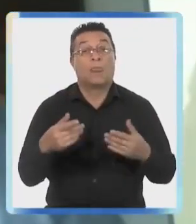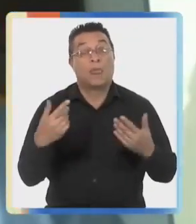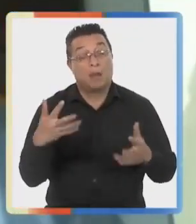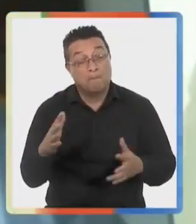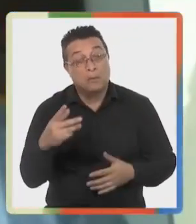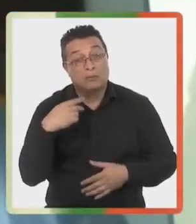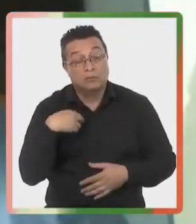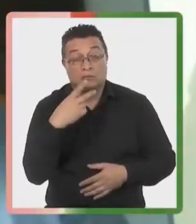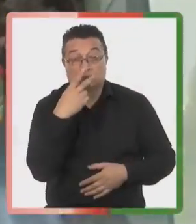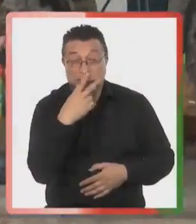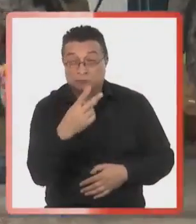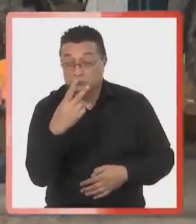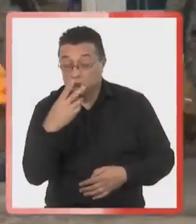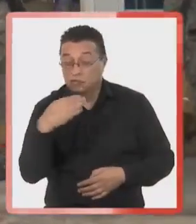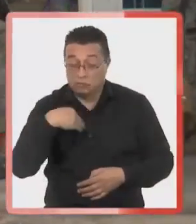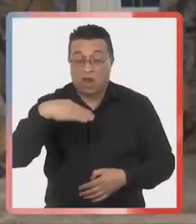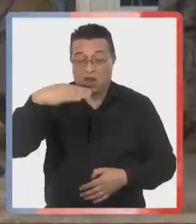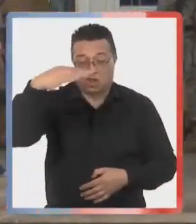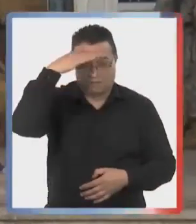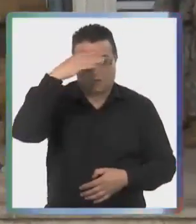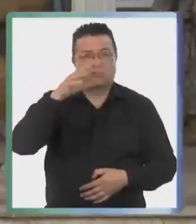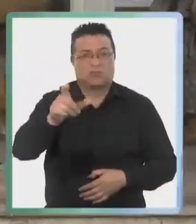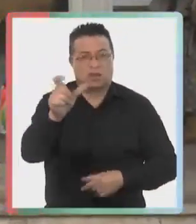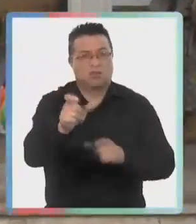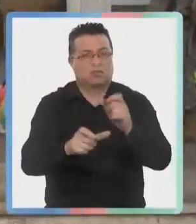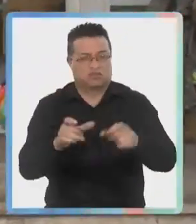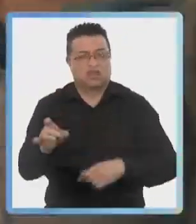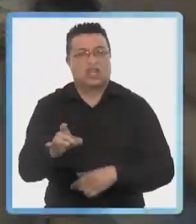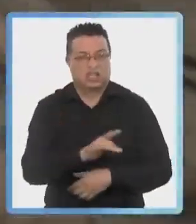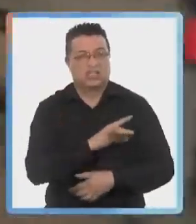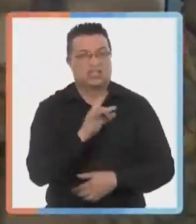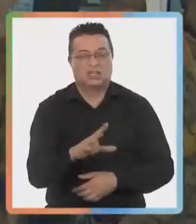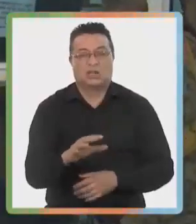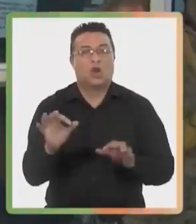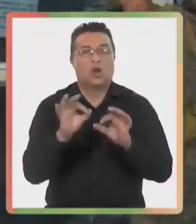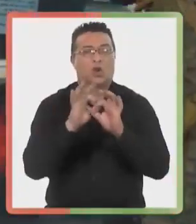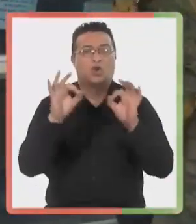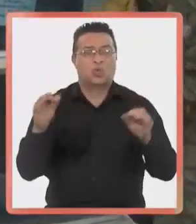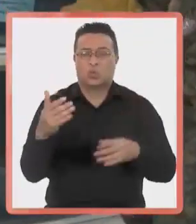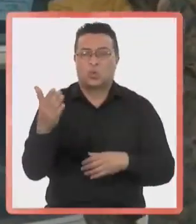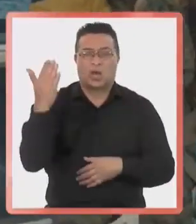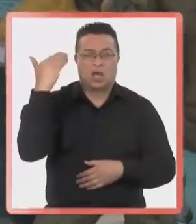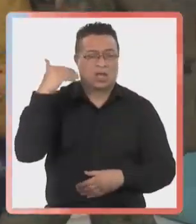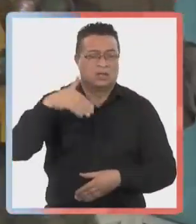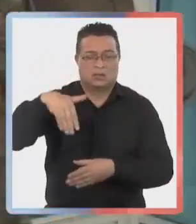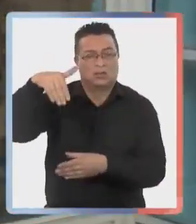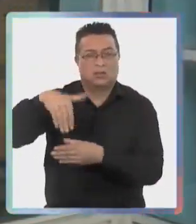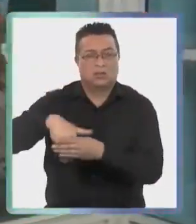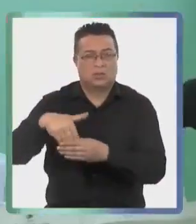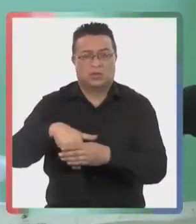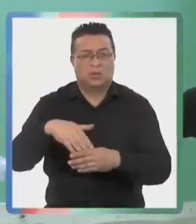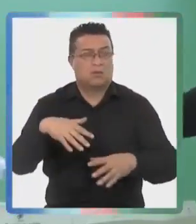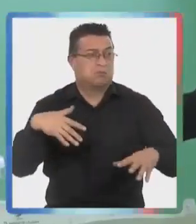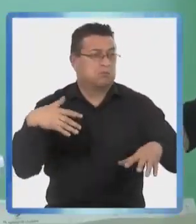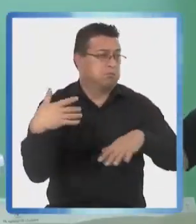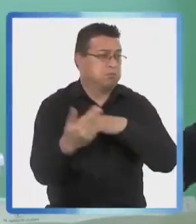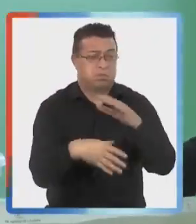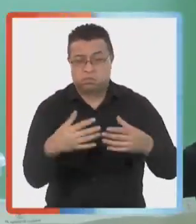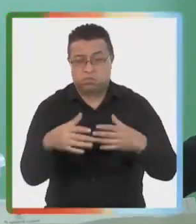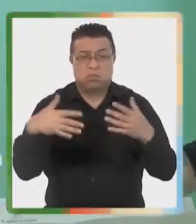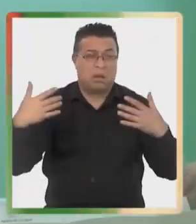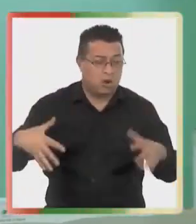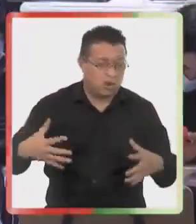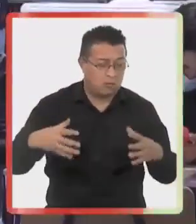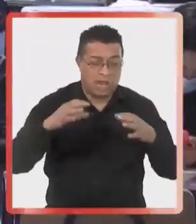yo confío en la ciudadanía chilena, digamos. Nunca hemos tenido ninguna elección, un incidente